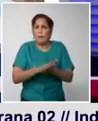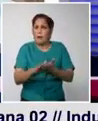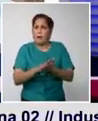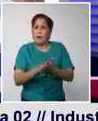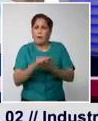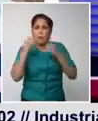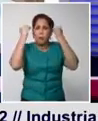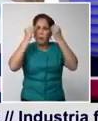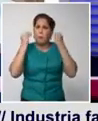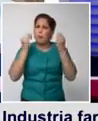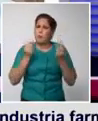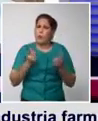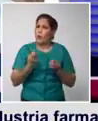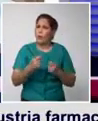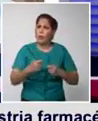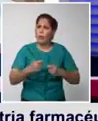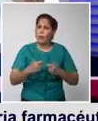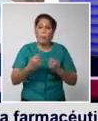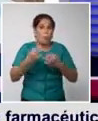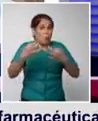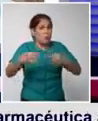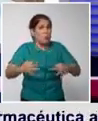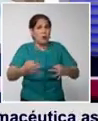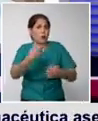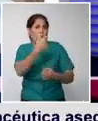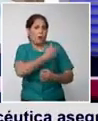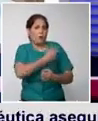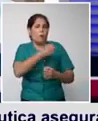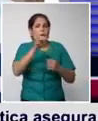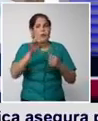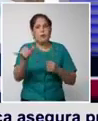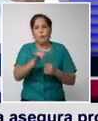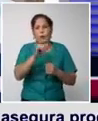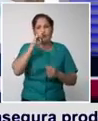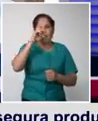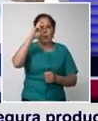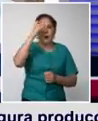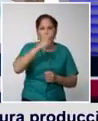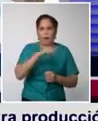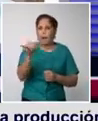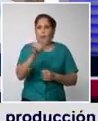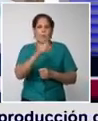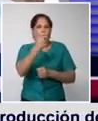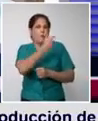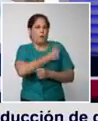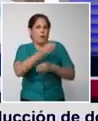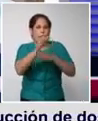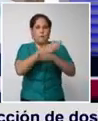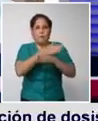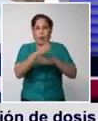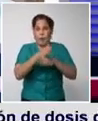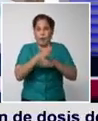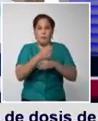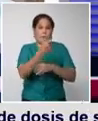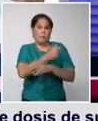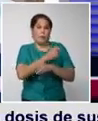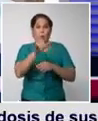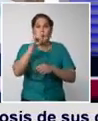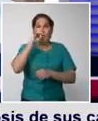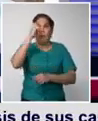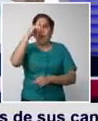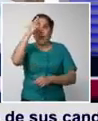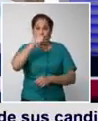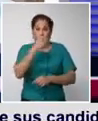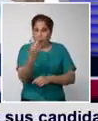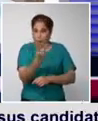preocuparse, es decir, tanto los candidatos vacunales de Soberana, los diferentes candidatos, como Abdala,